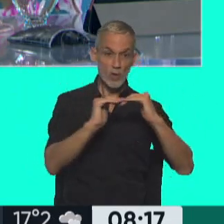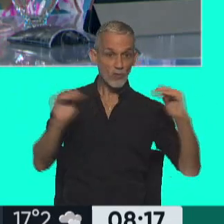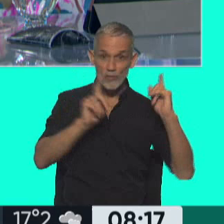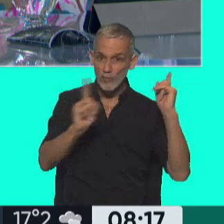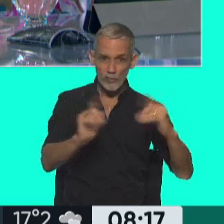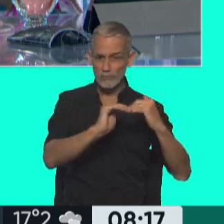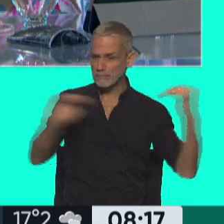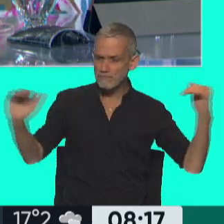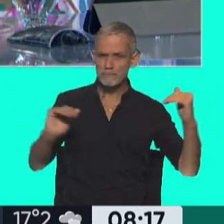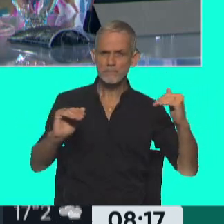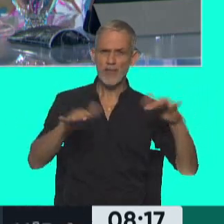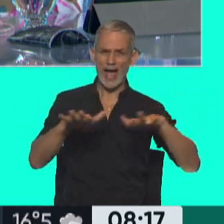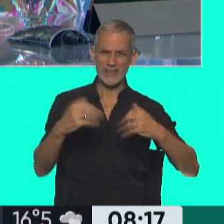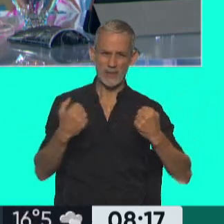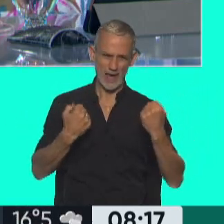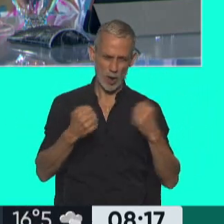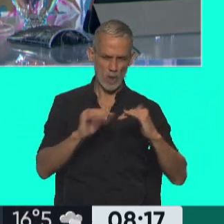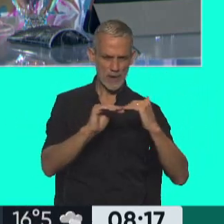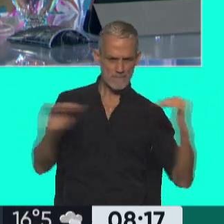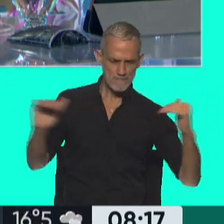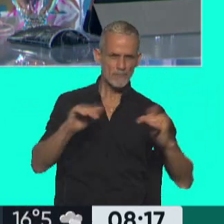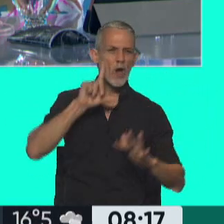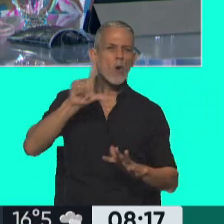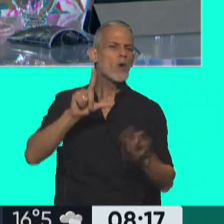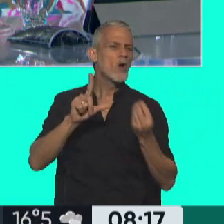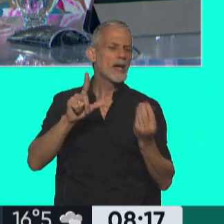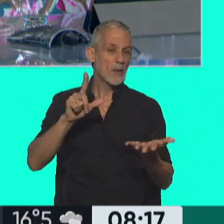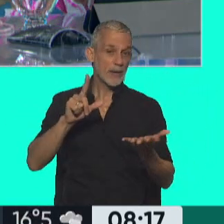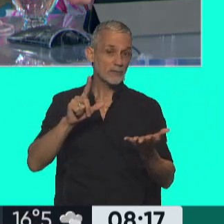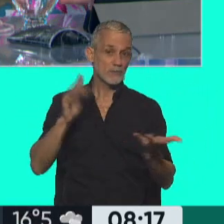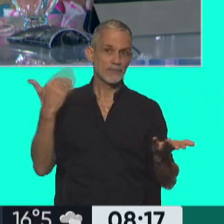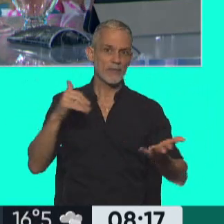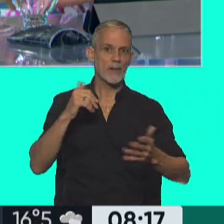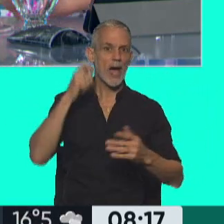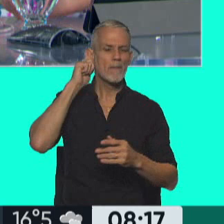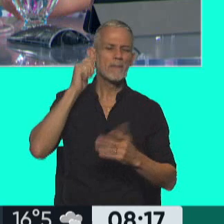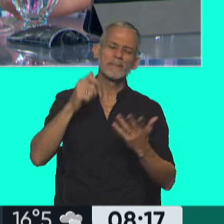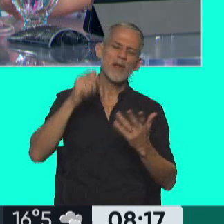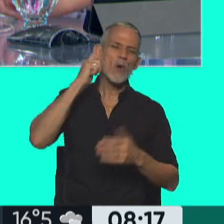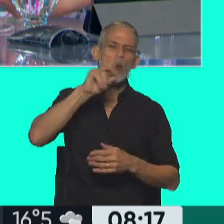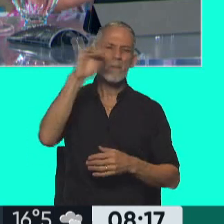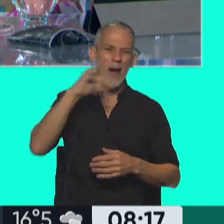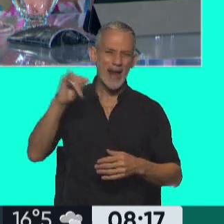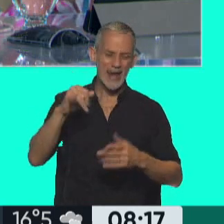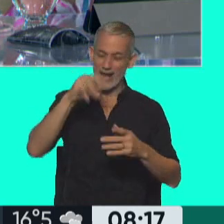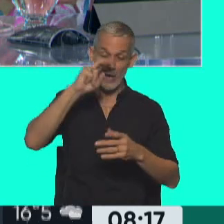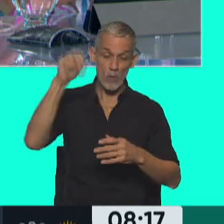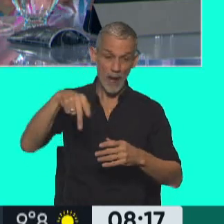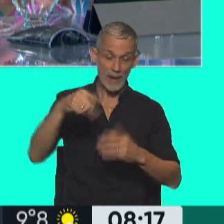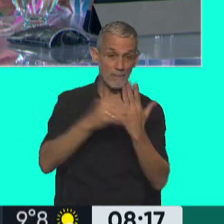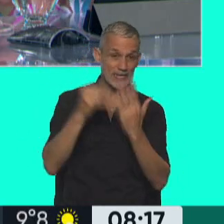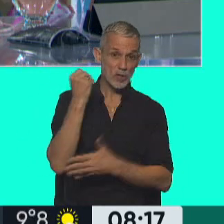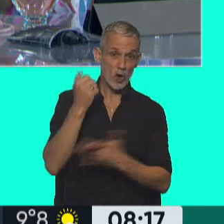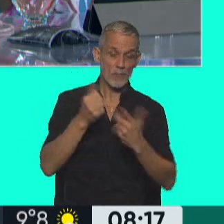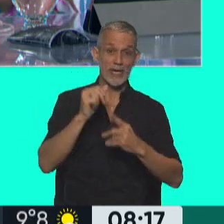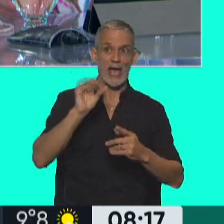se estancó. Recordemos que pasaba en el mes de julio, se había ido Guzmán, ¿te acordás? El dólar blue que había